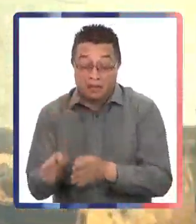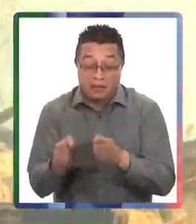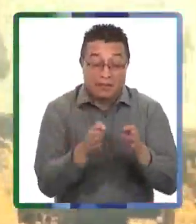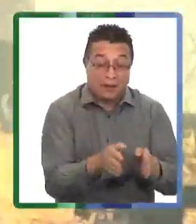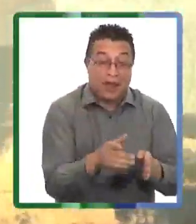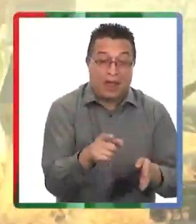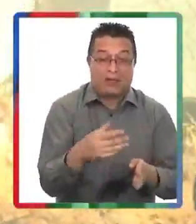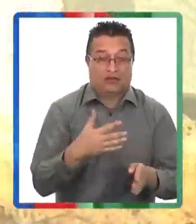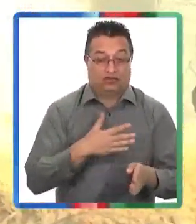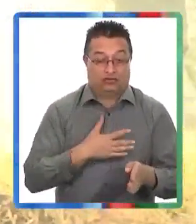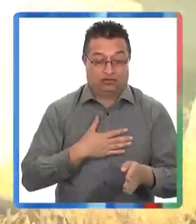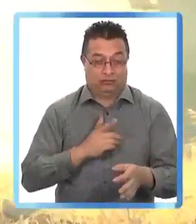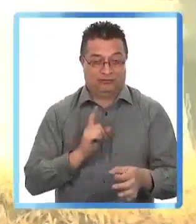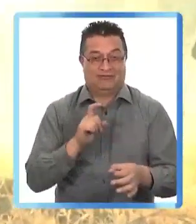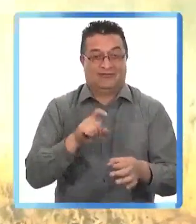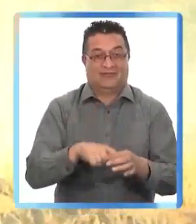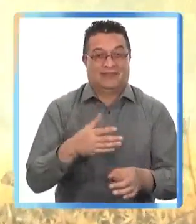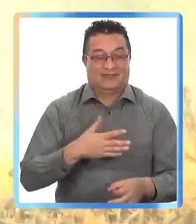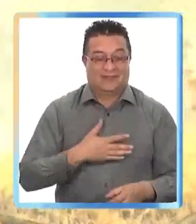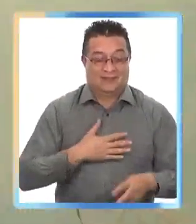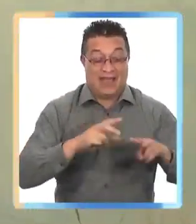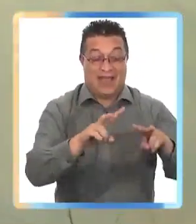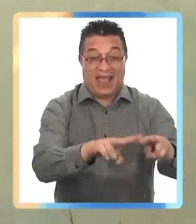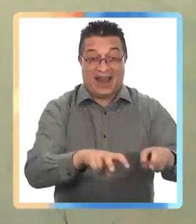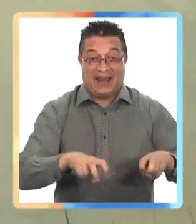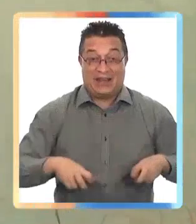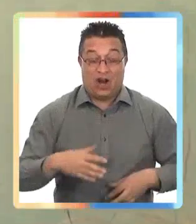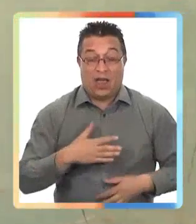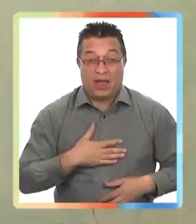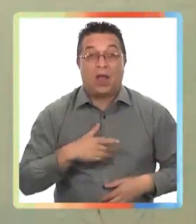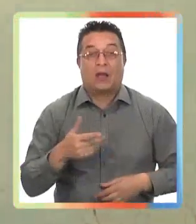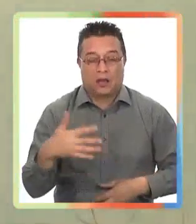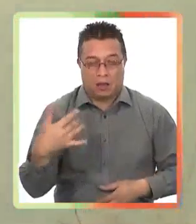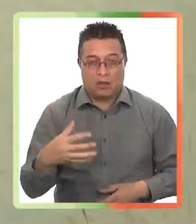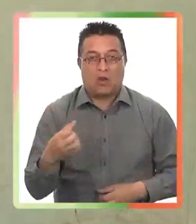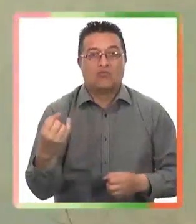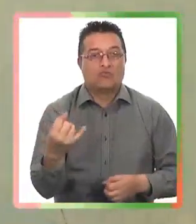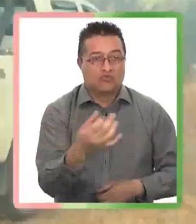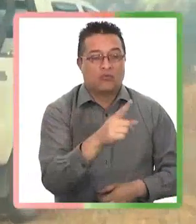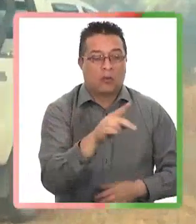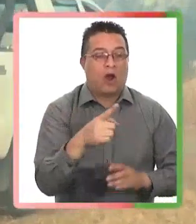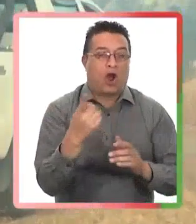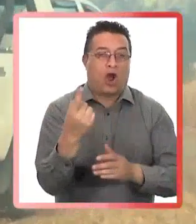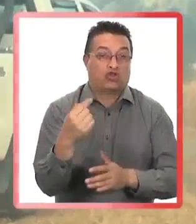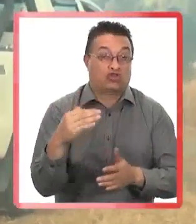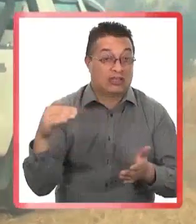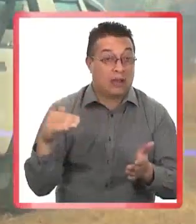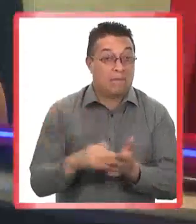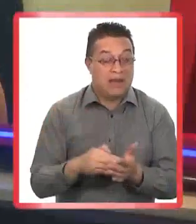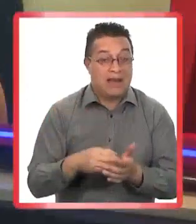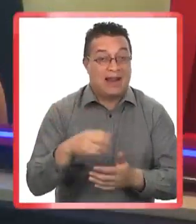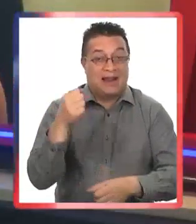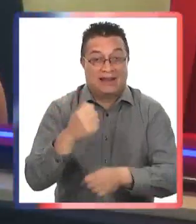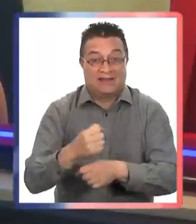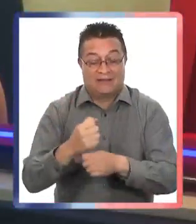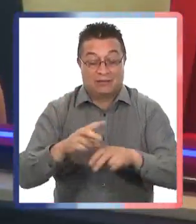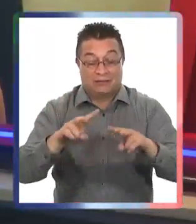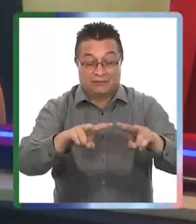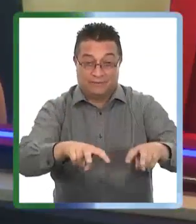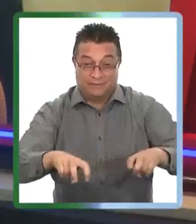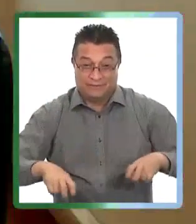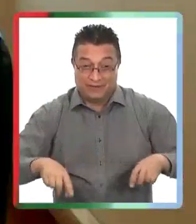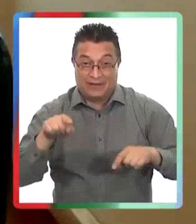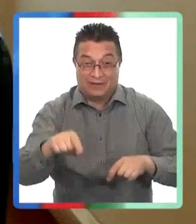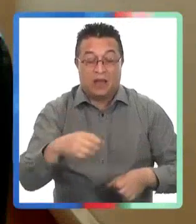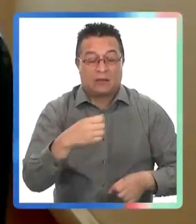compete como sector agrícola, un número importante, superior a 11.000 productores silvoagropecuarios que se vieron afectados y